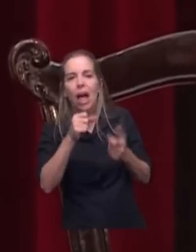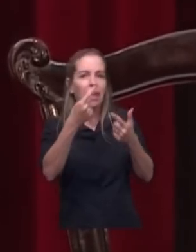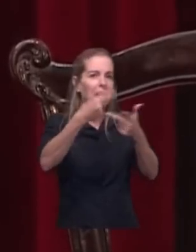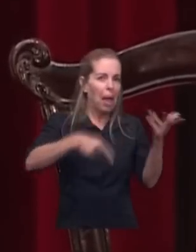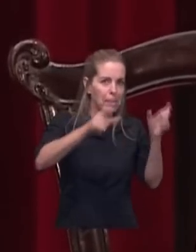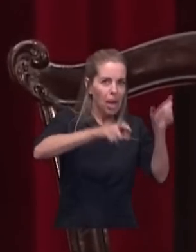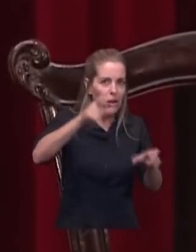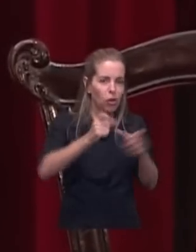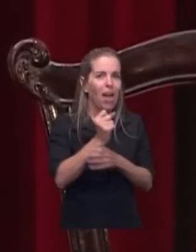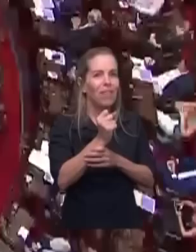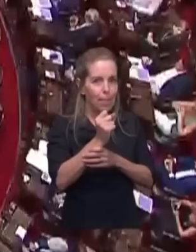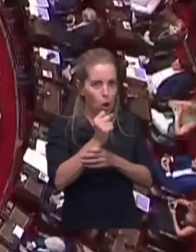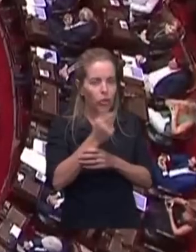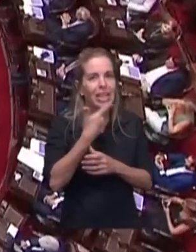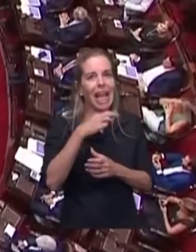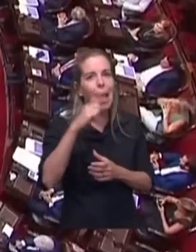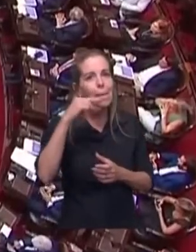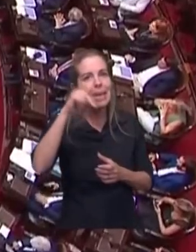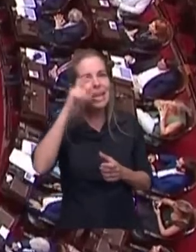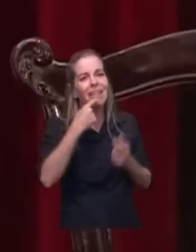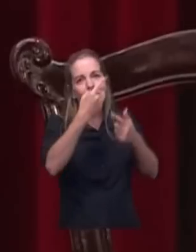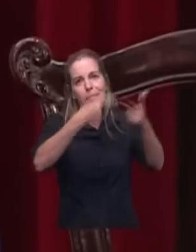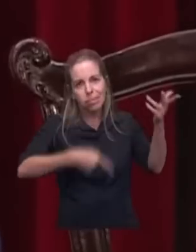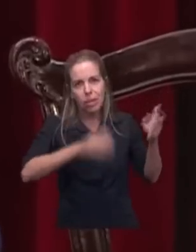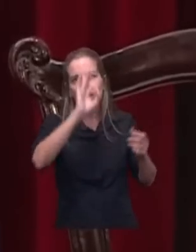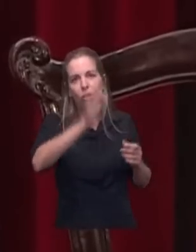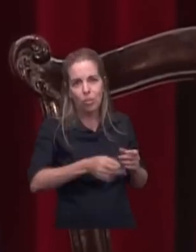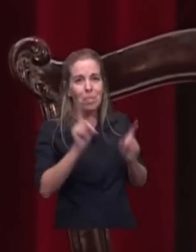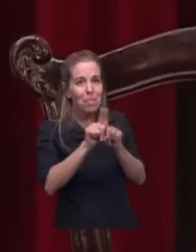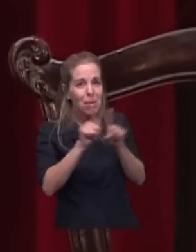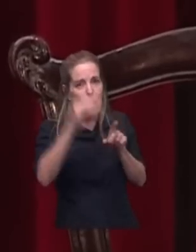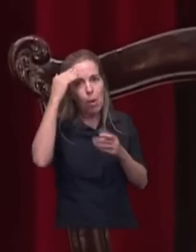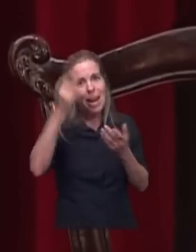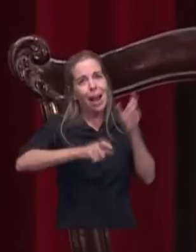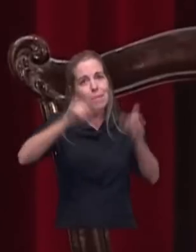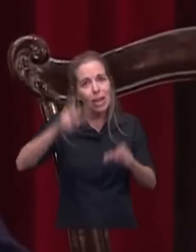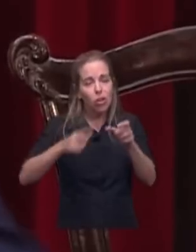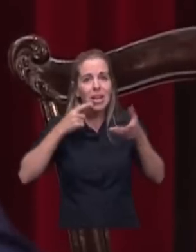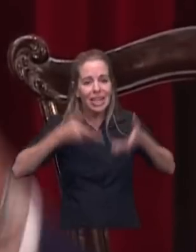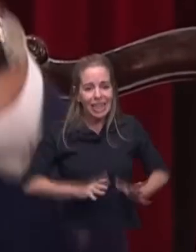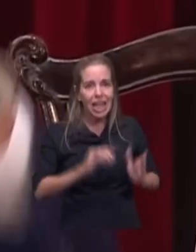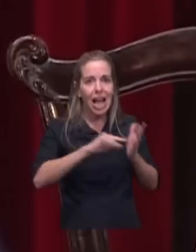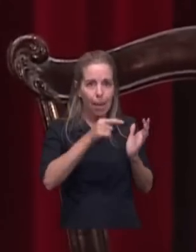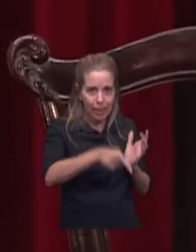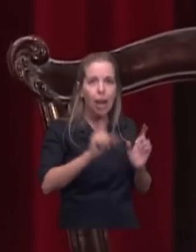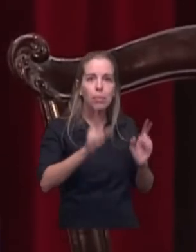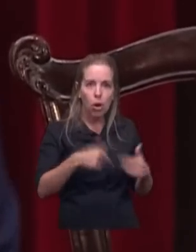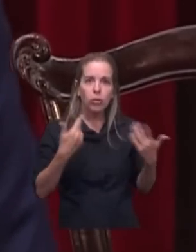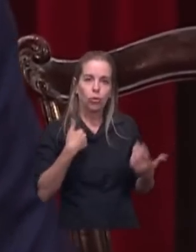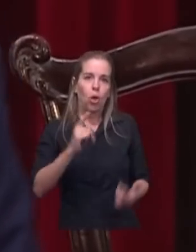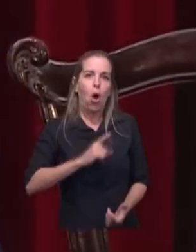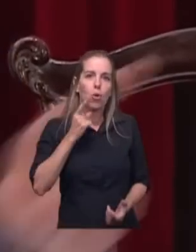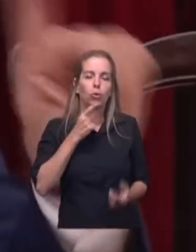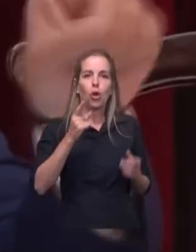y Luis Alberto Spinetta. Por esos seres extraordinarios que marcaron nuestra cultura, siento el orgullo de ser